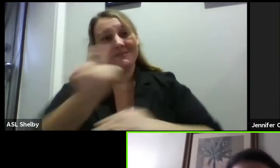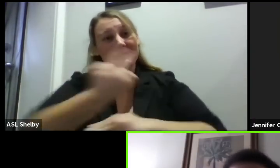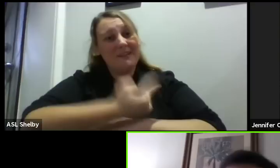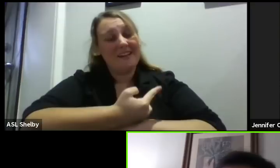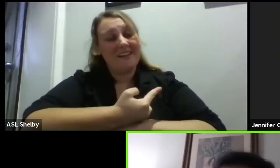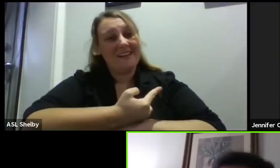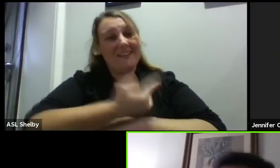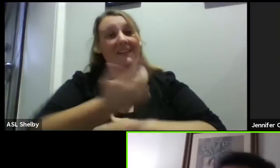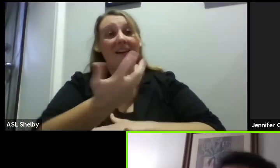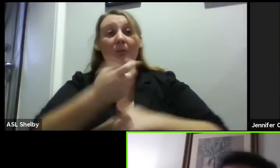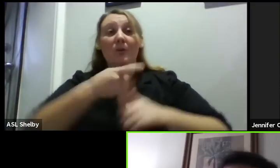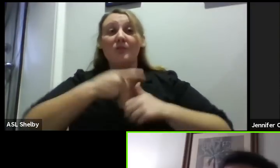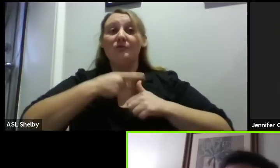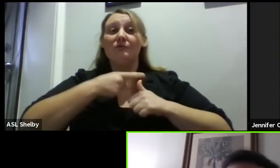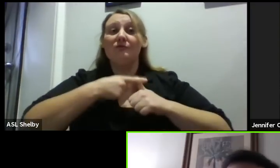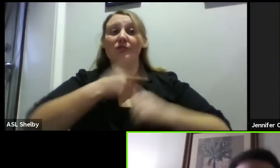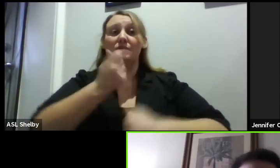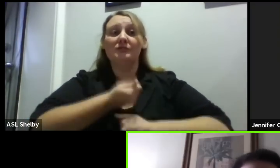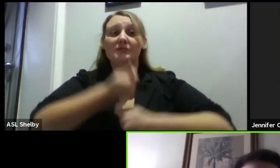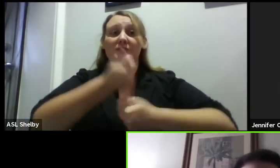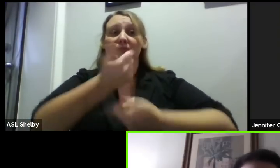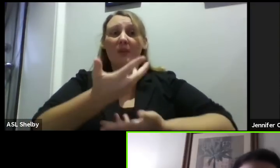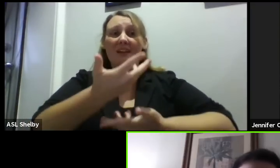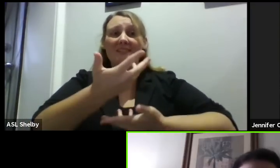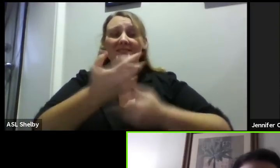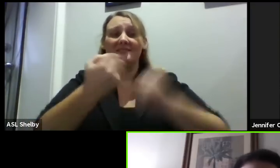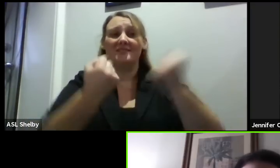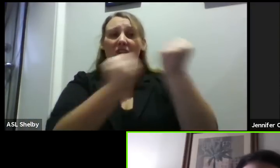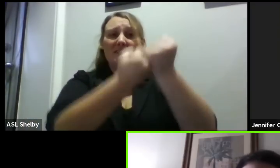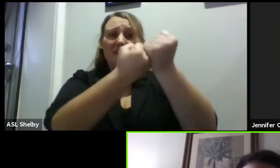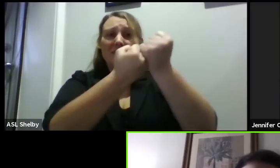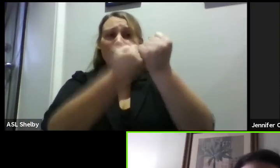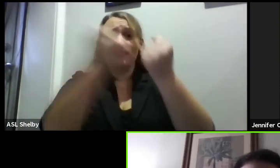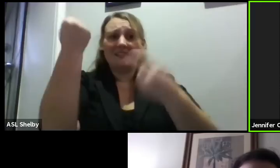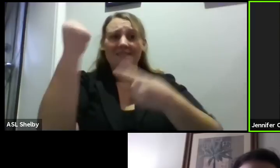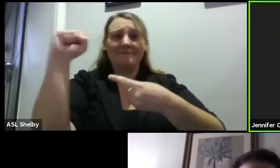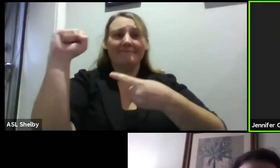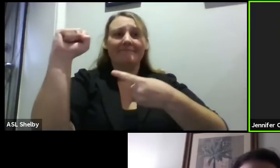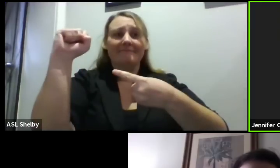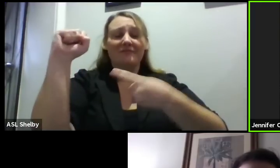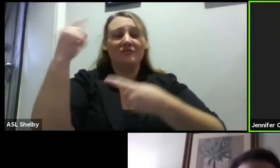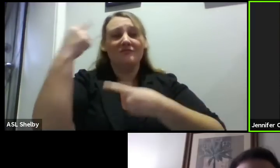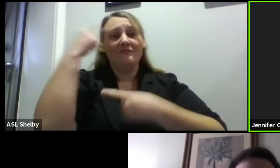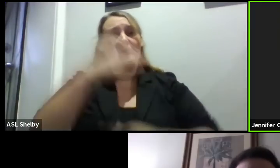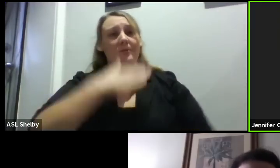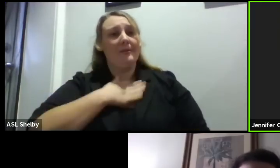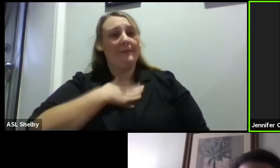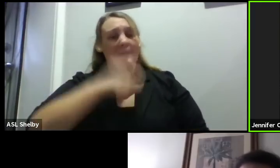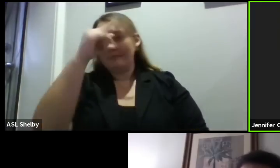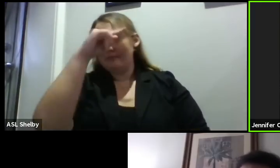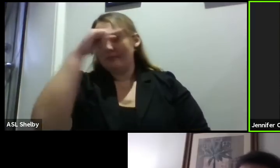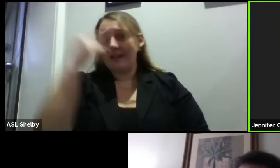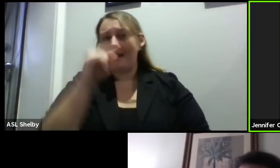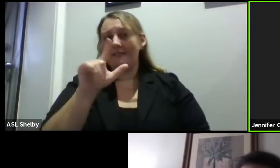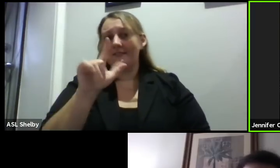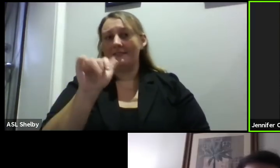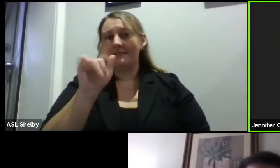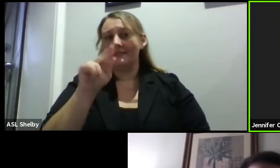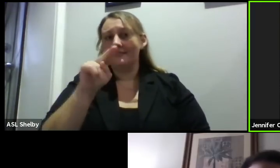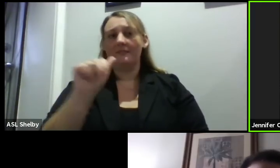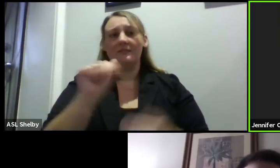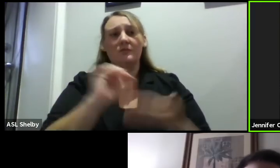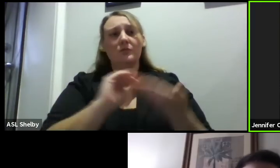my solidarity to my fellow community, my fellow Black community and Latino community, because that's very important.